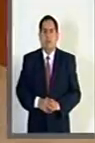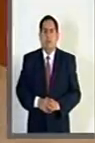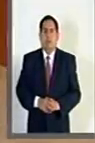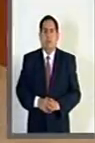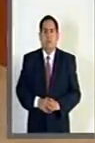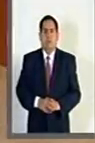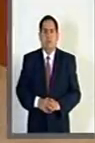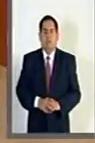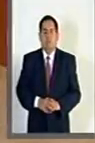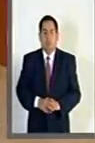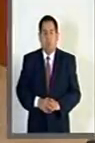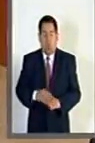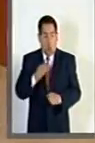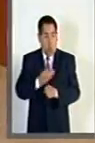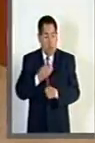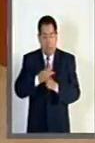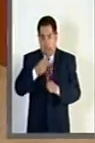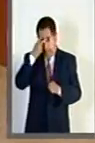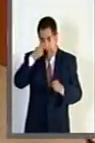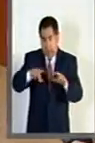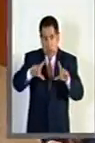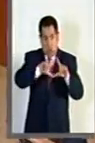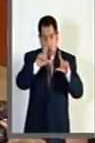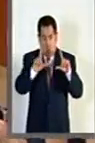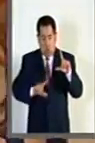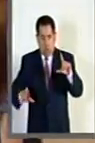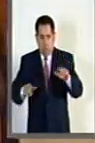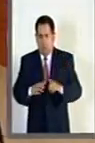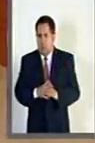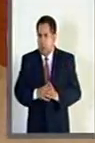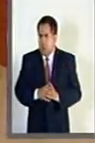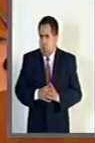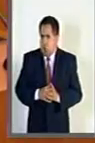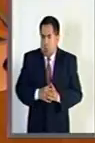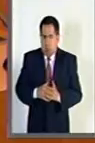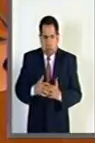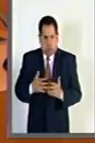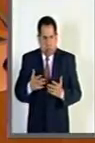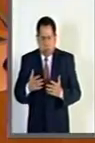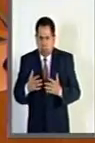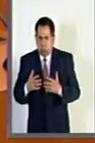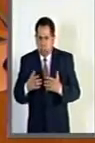el momento que vive México es de inflexión. Necesito